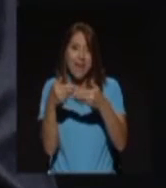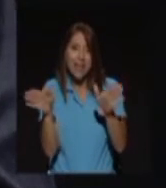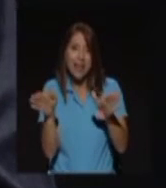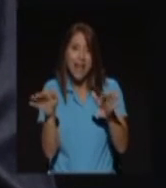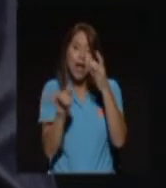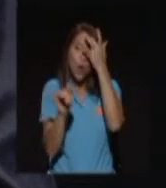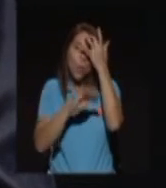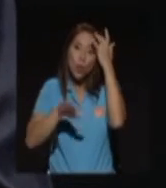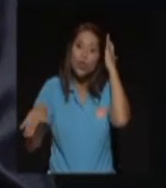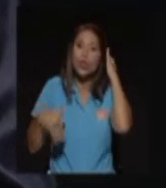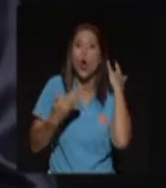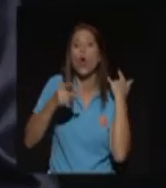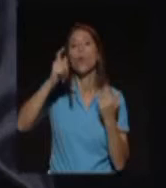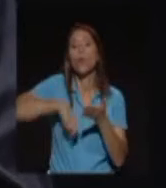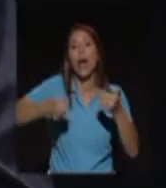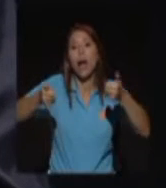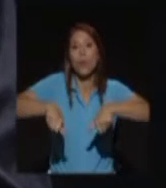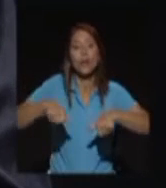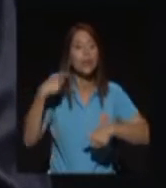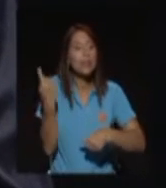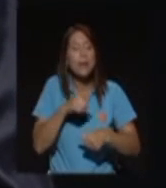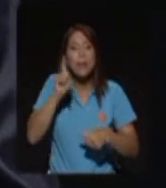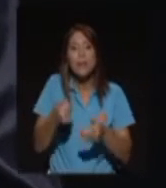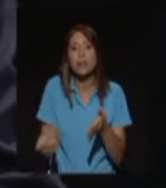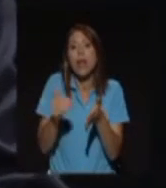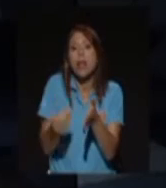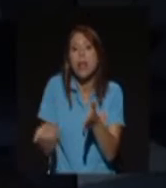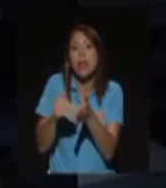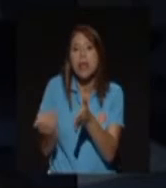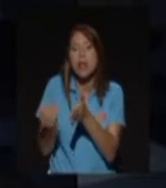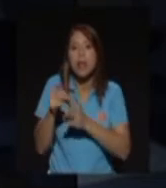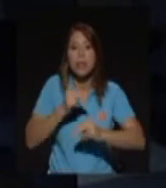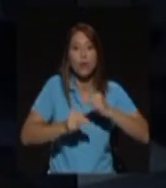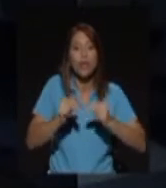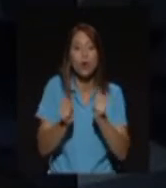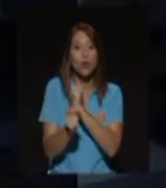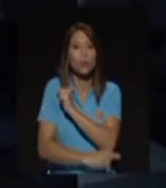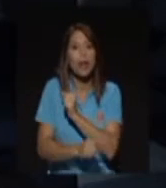hay cosas que estar renegociando con los países, reinterpretando los acuerdos.